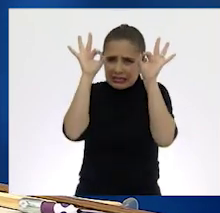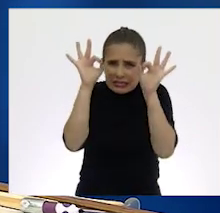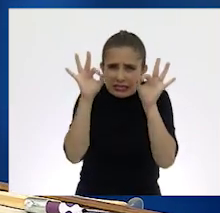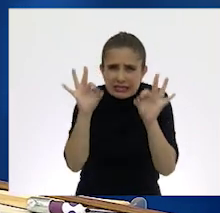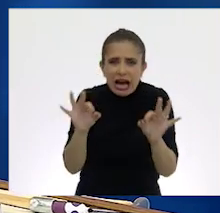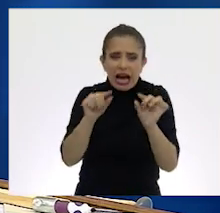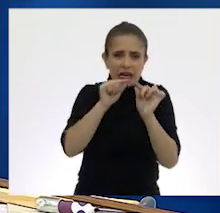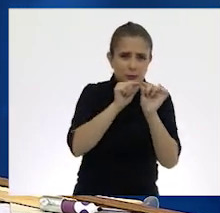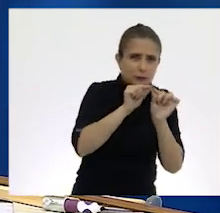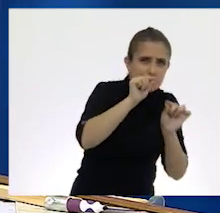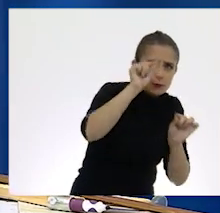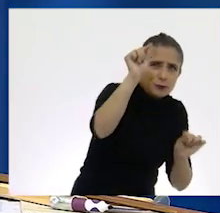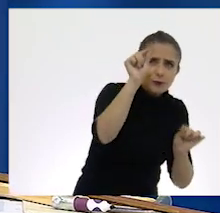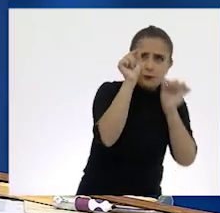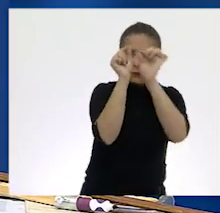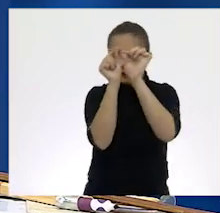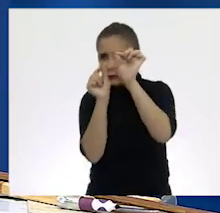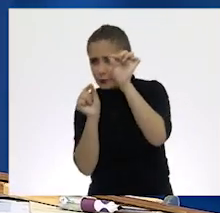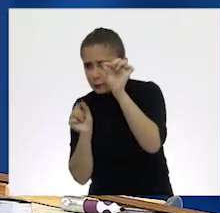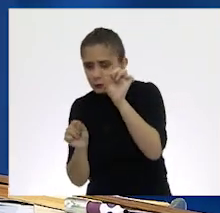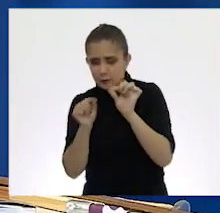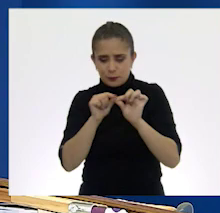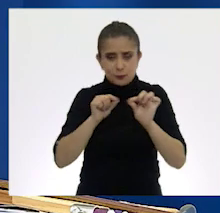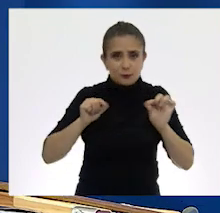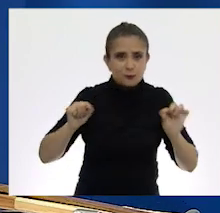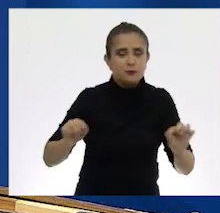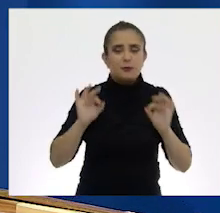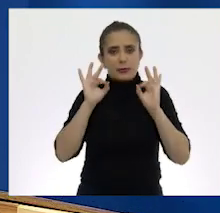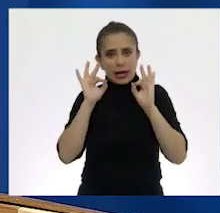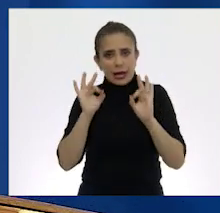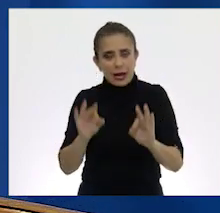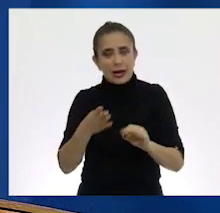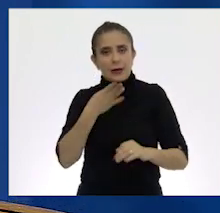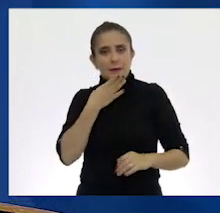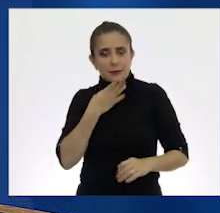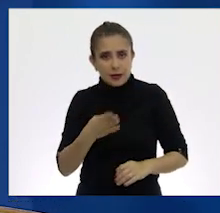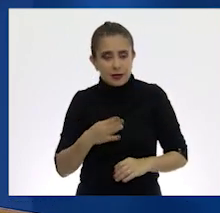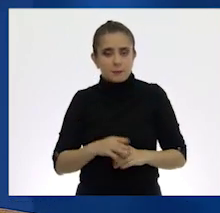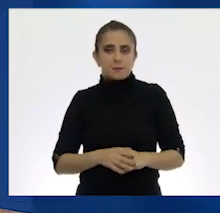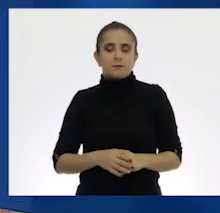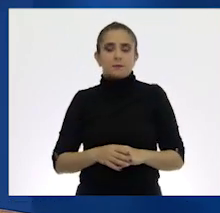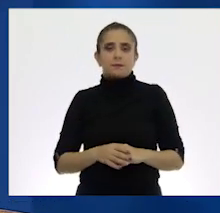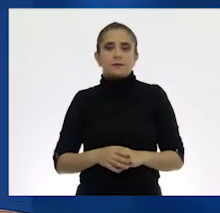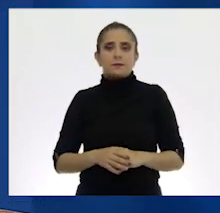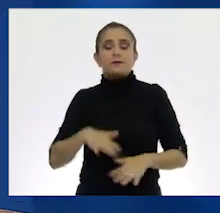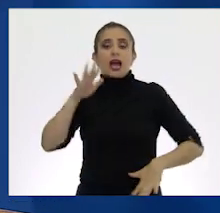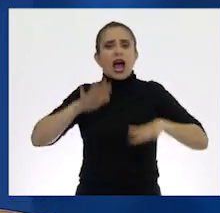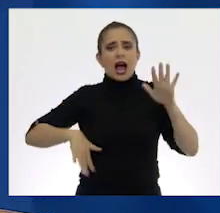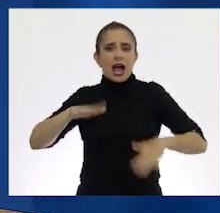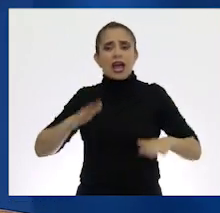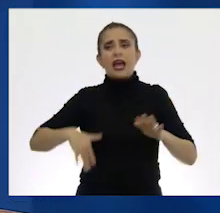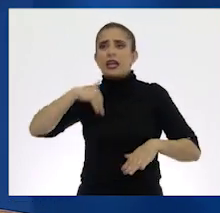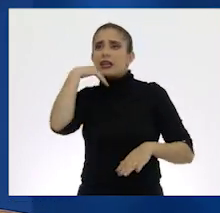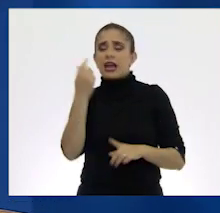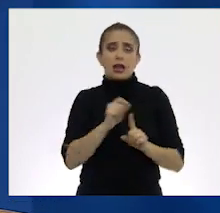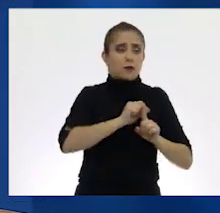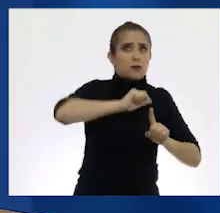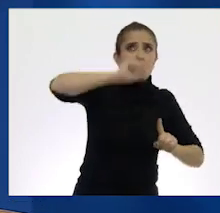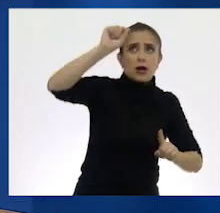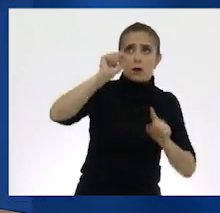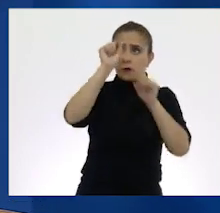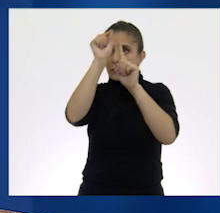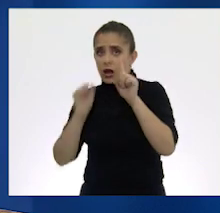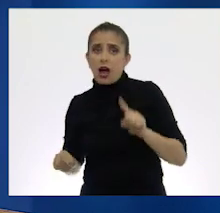el trazo, el dibujo de cualquier triángulo. A veces cuando queremos hacer un triángulo, si no